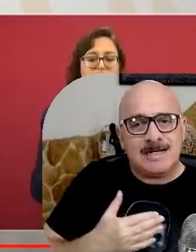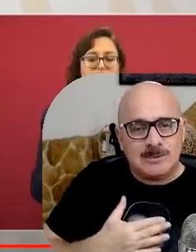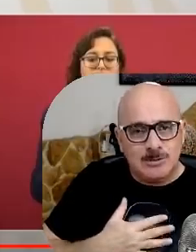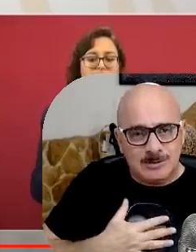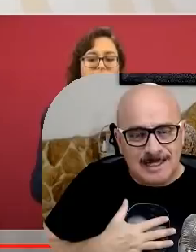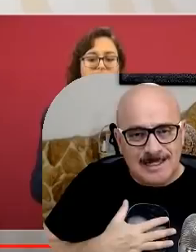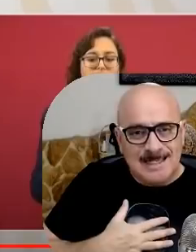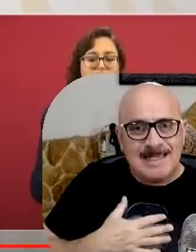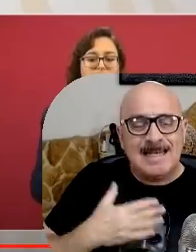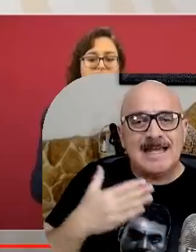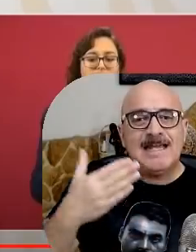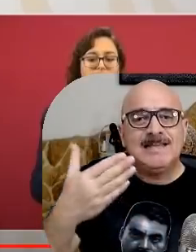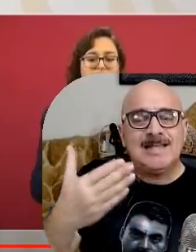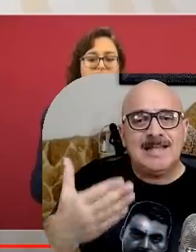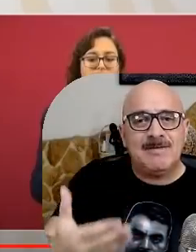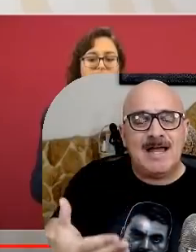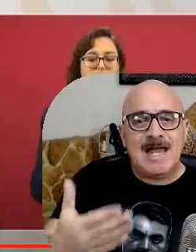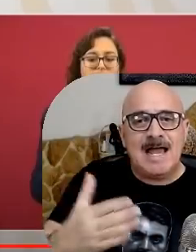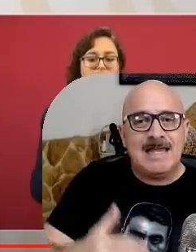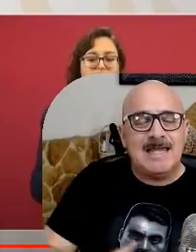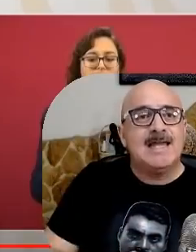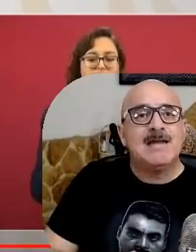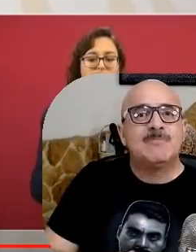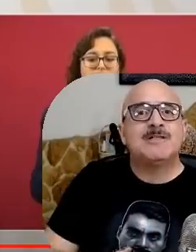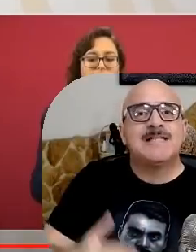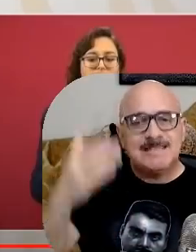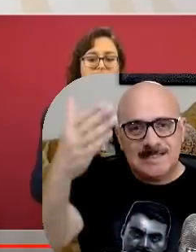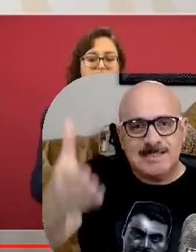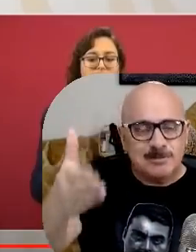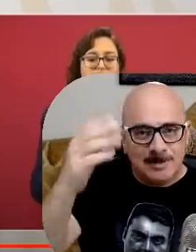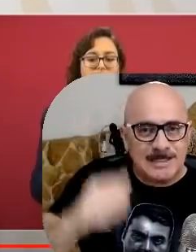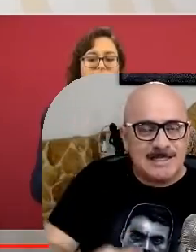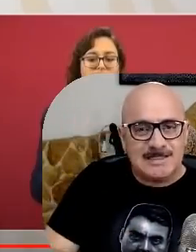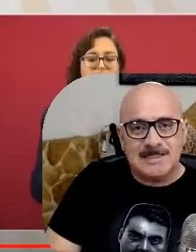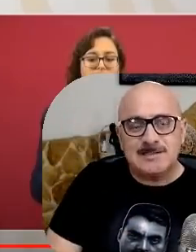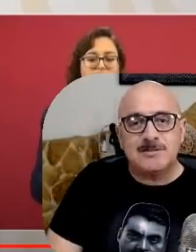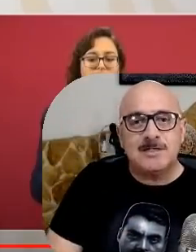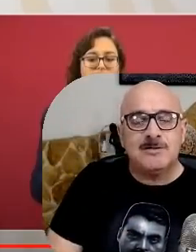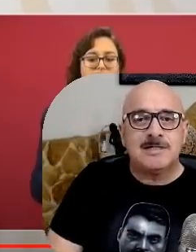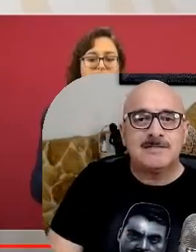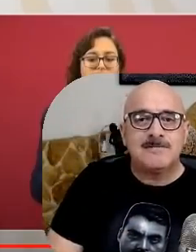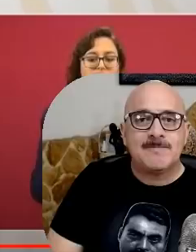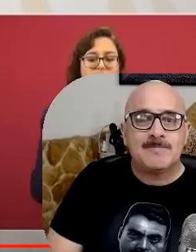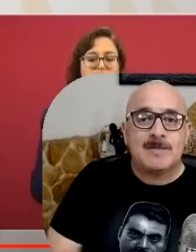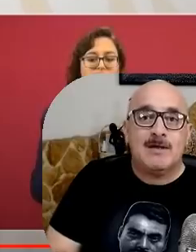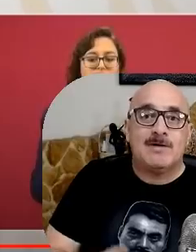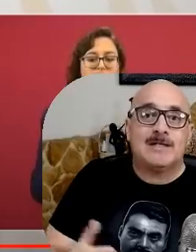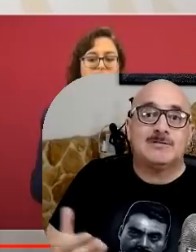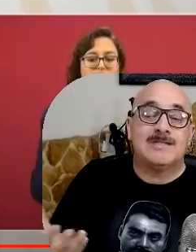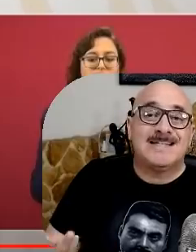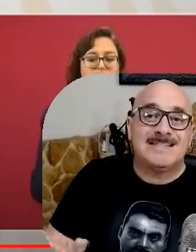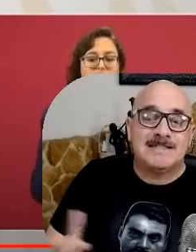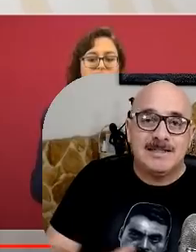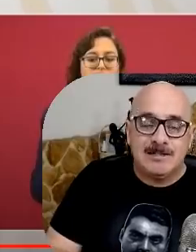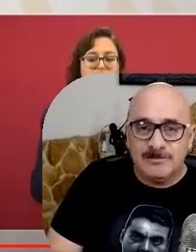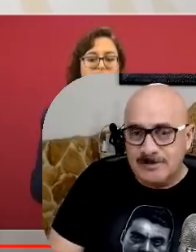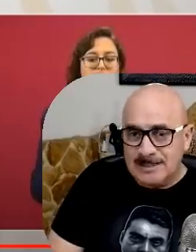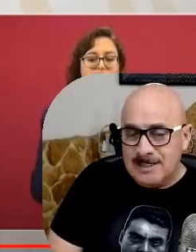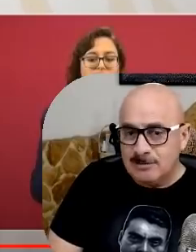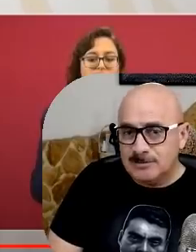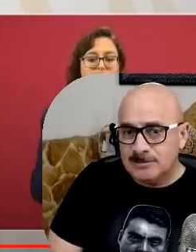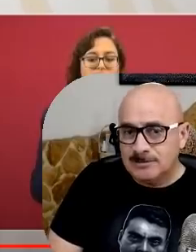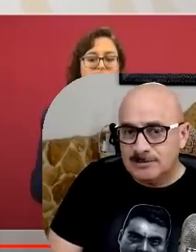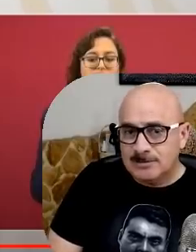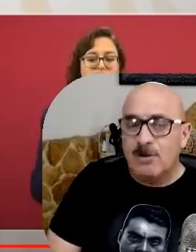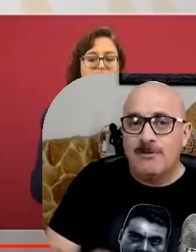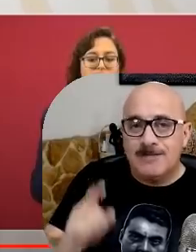ahora resulta que la gente que va ahí pues a decirle sus verdades a estos señores, ahora resulta que se sienten